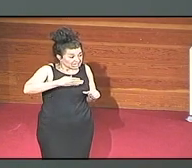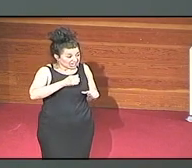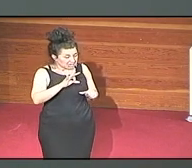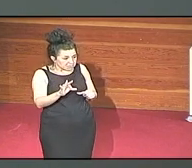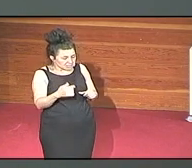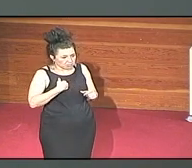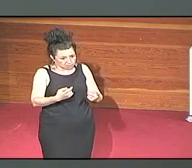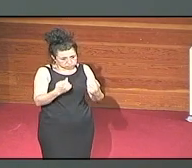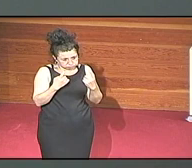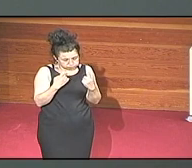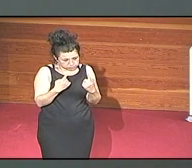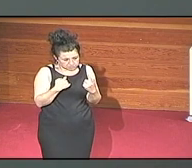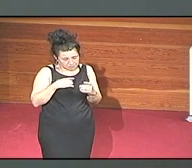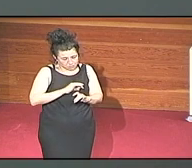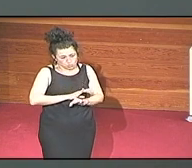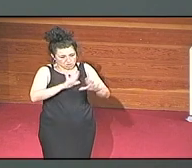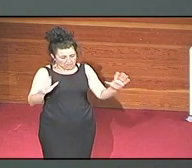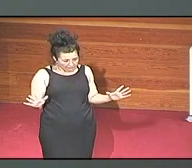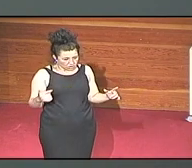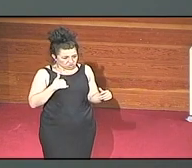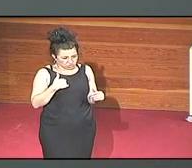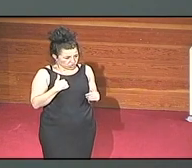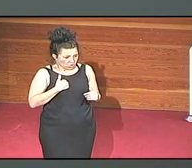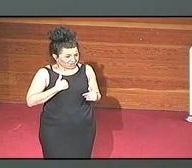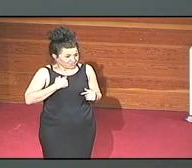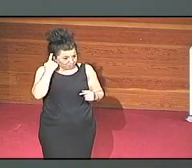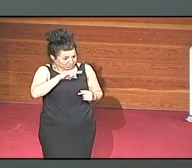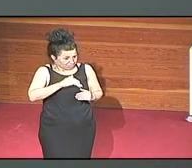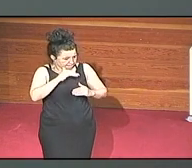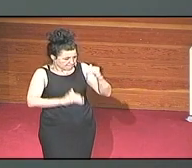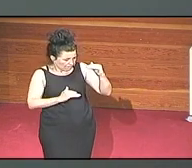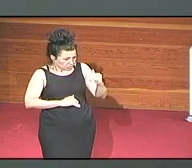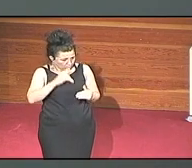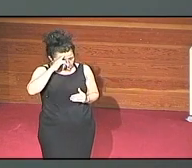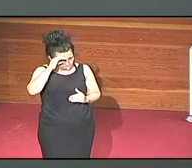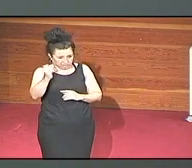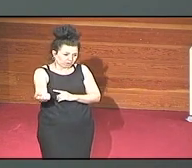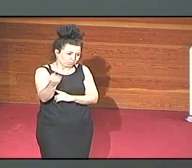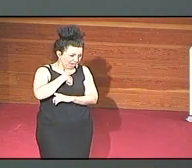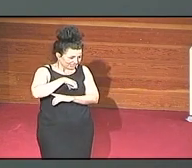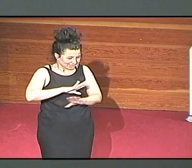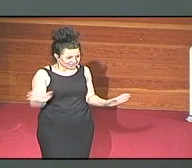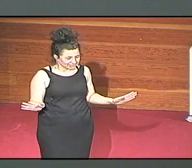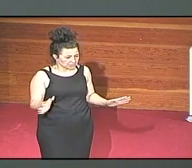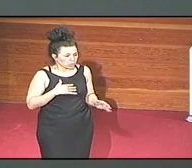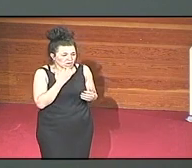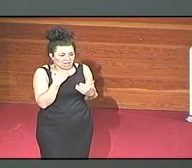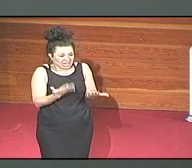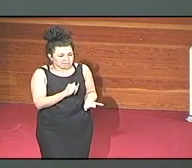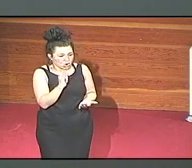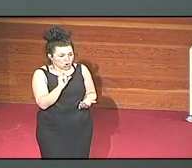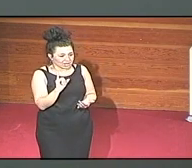aquí el que menos sabía de todo era él hay una cuna constante puesto el ejemplo de los cima podría el puesto